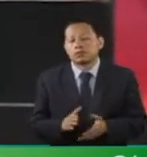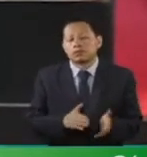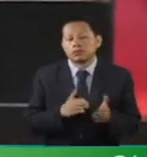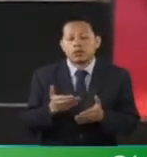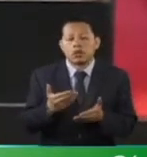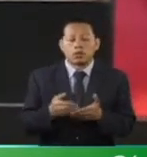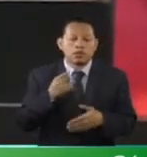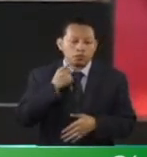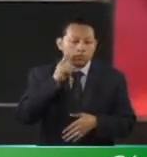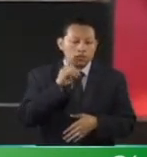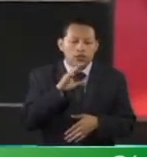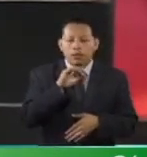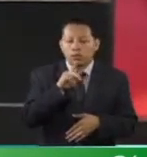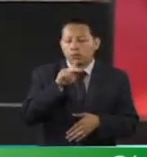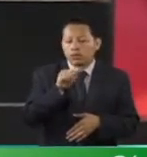la palabra la diputada Claudia Gabriela